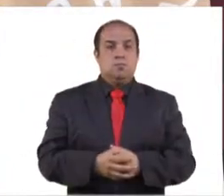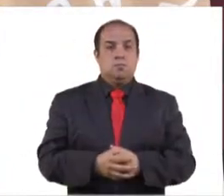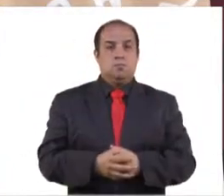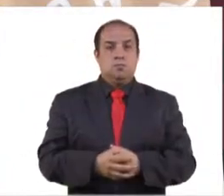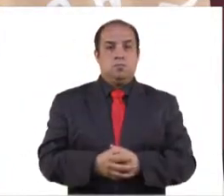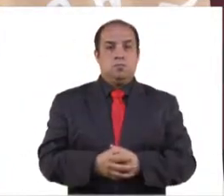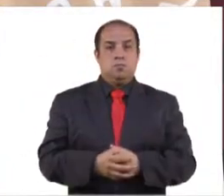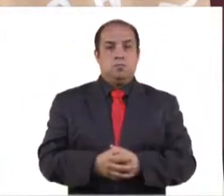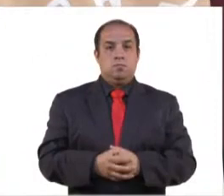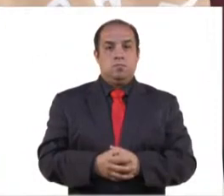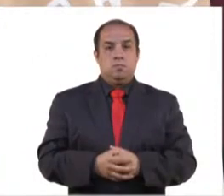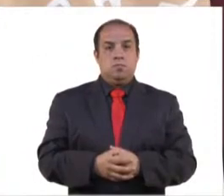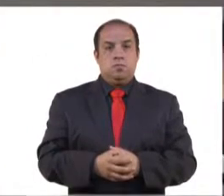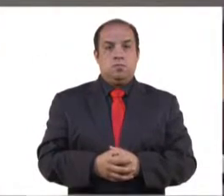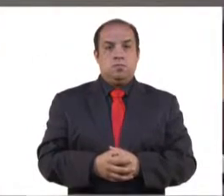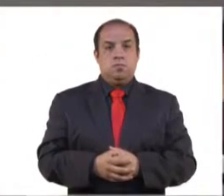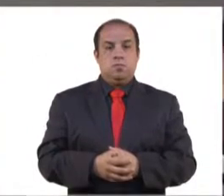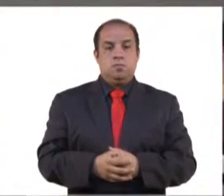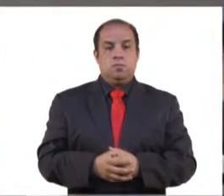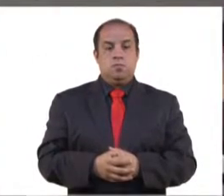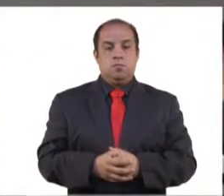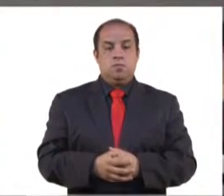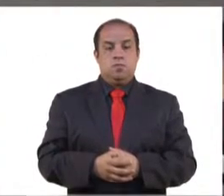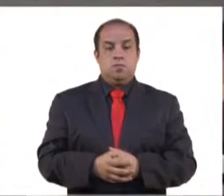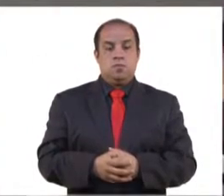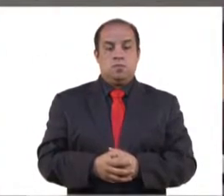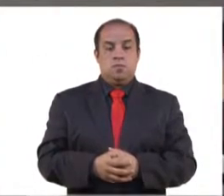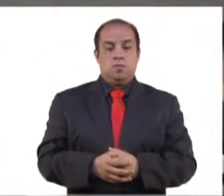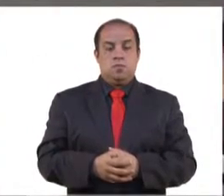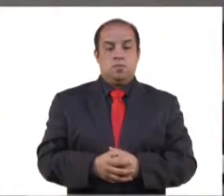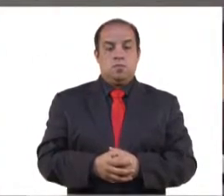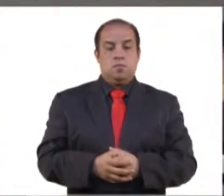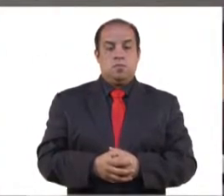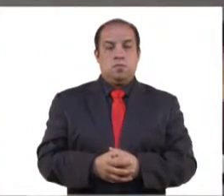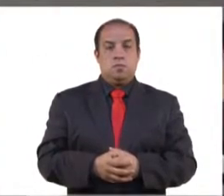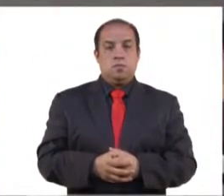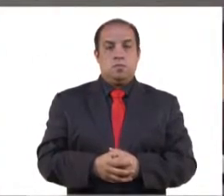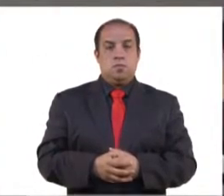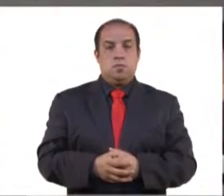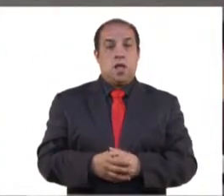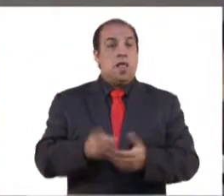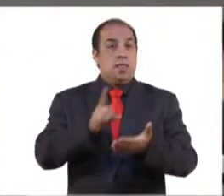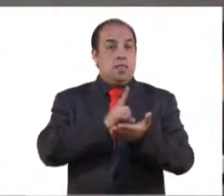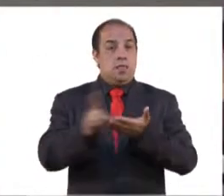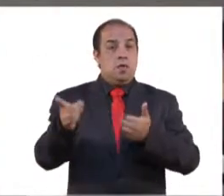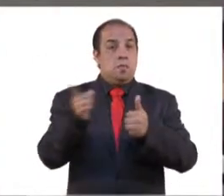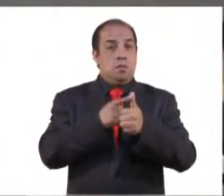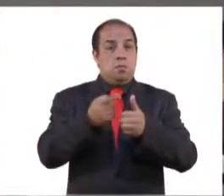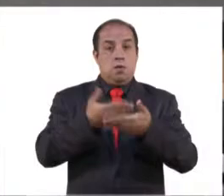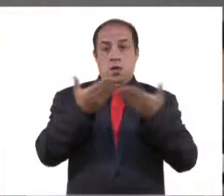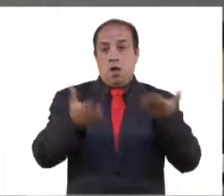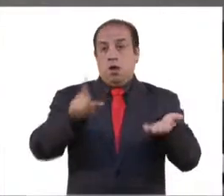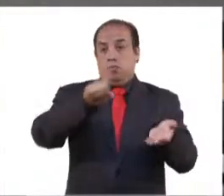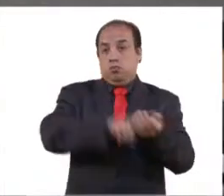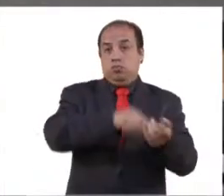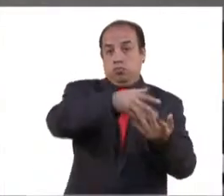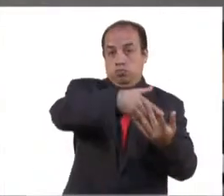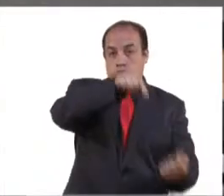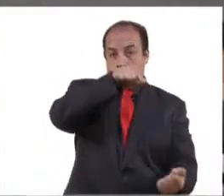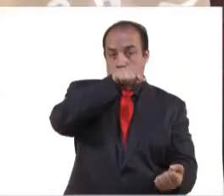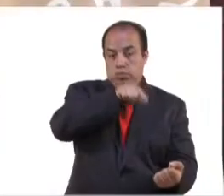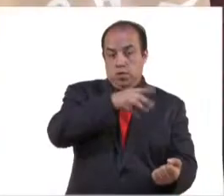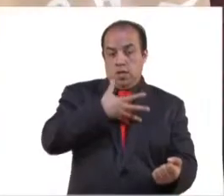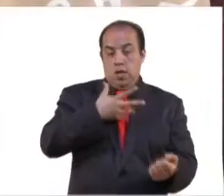importantísima, porque el principal derecho hoy en la Constitución, que es